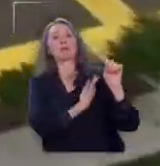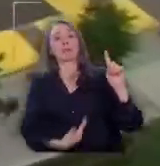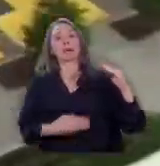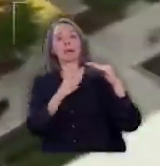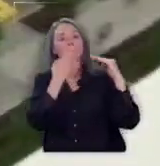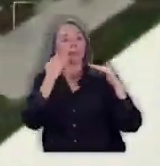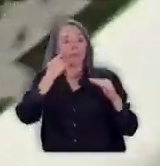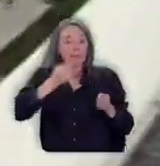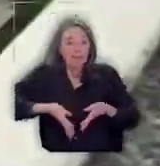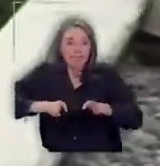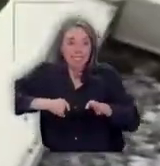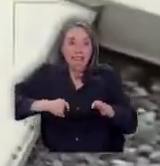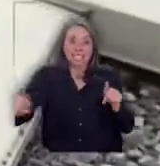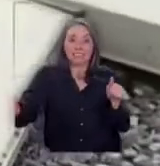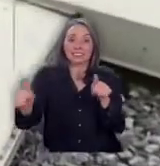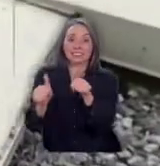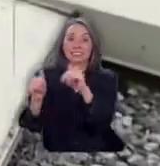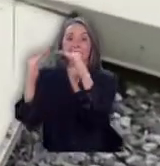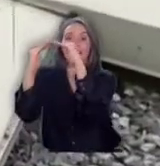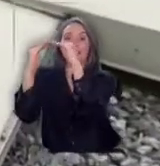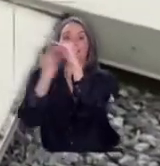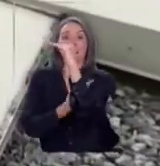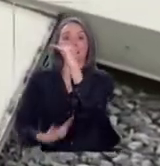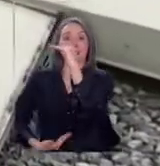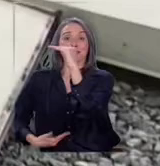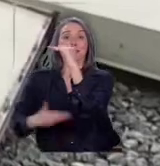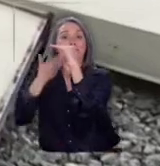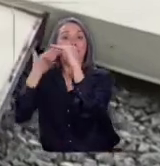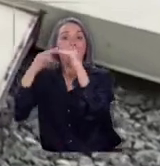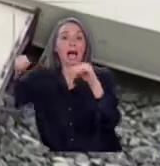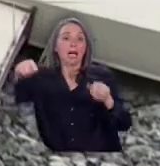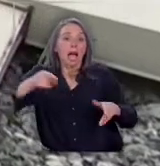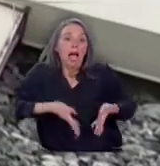este mural solo a metros de la sede presidencial